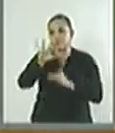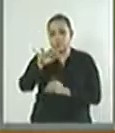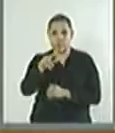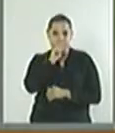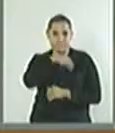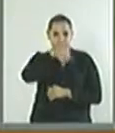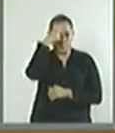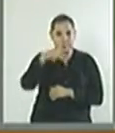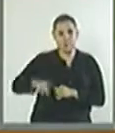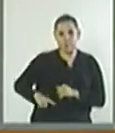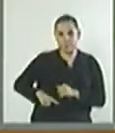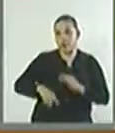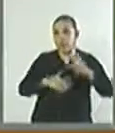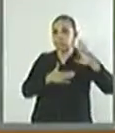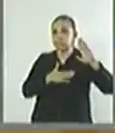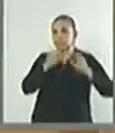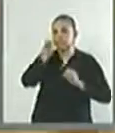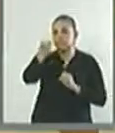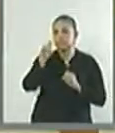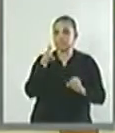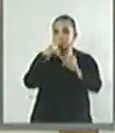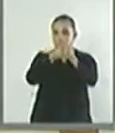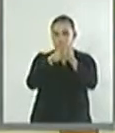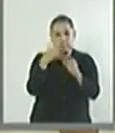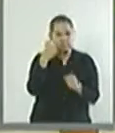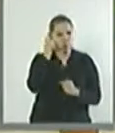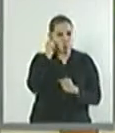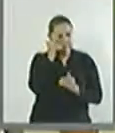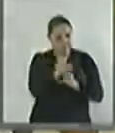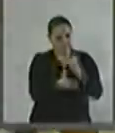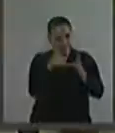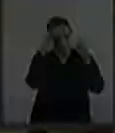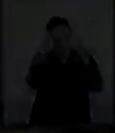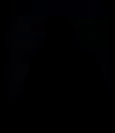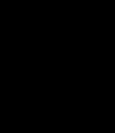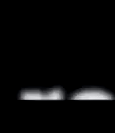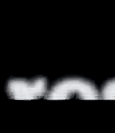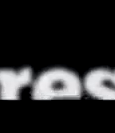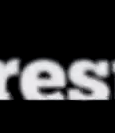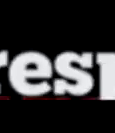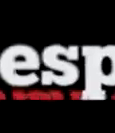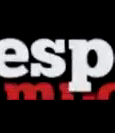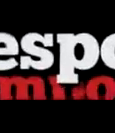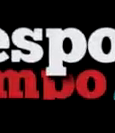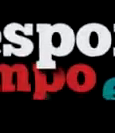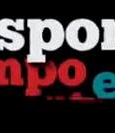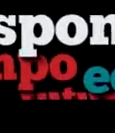Es cuanto, diputada presidenta. Gracias, diputada Hernández Ramos.